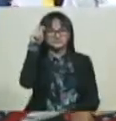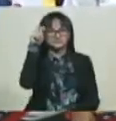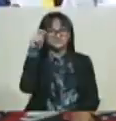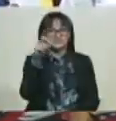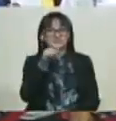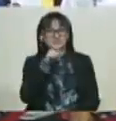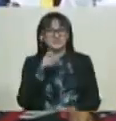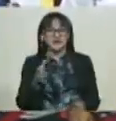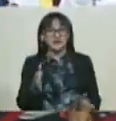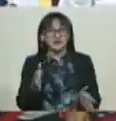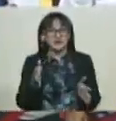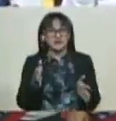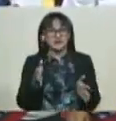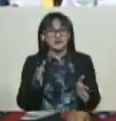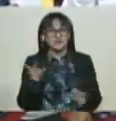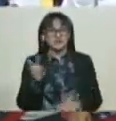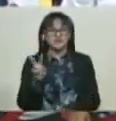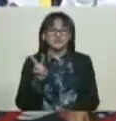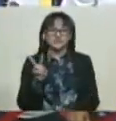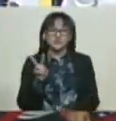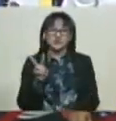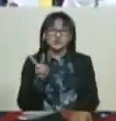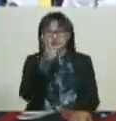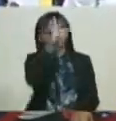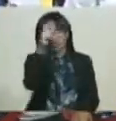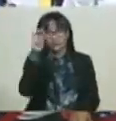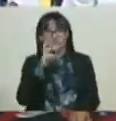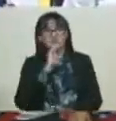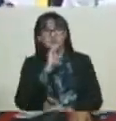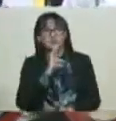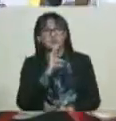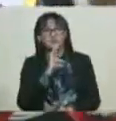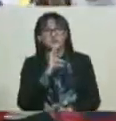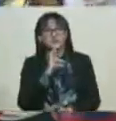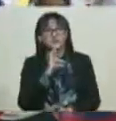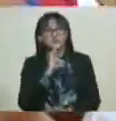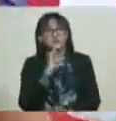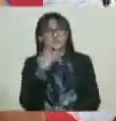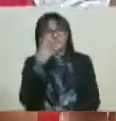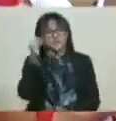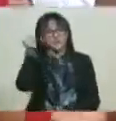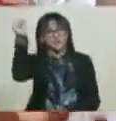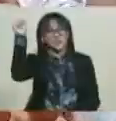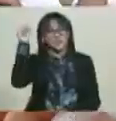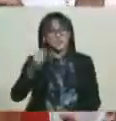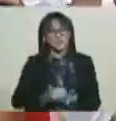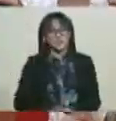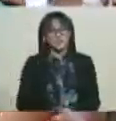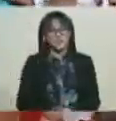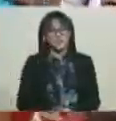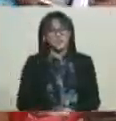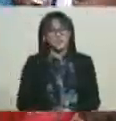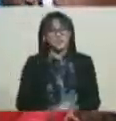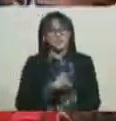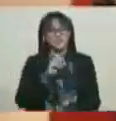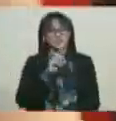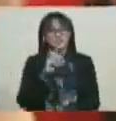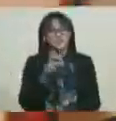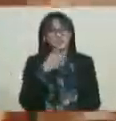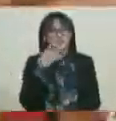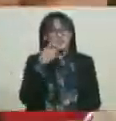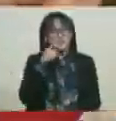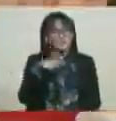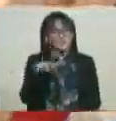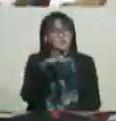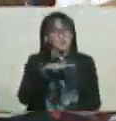en venezuela donald trump dice la tierra y cuando le preguntan al pueblo de